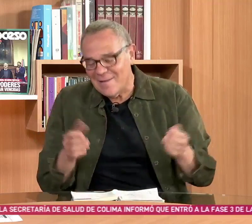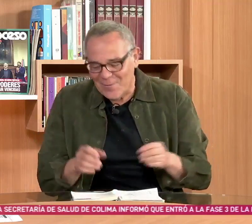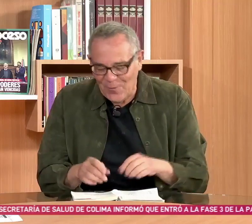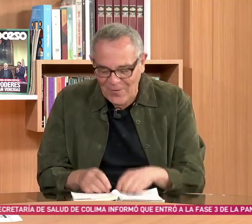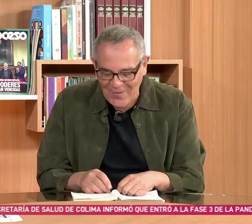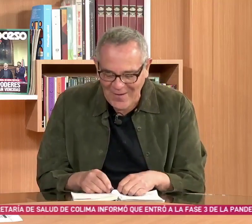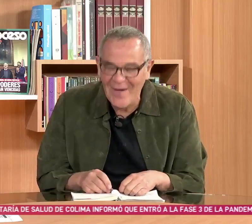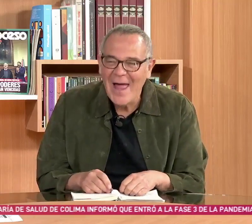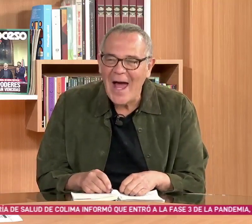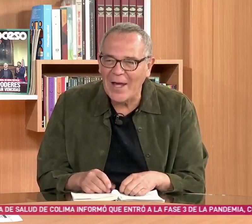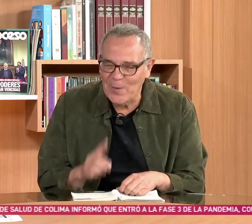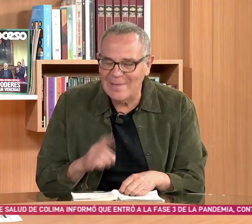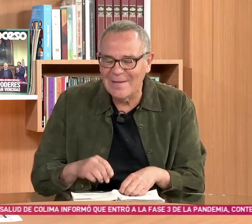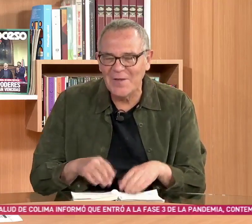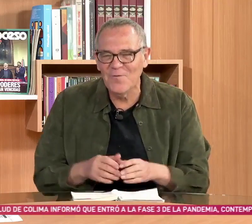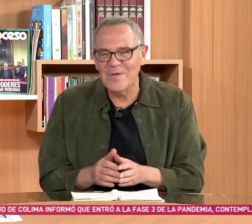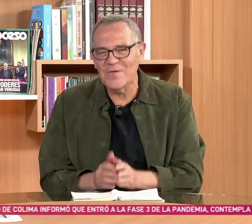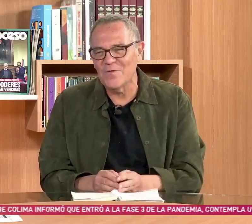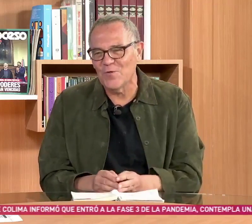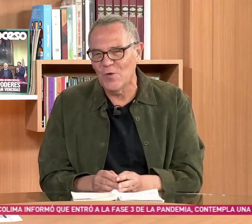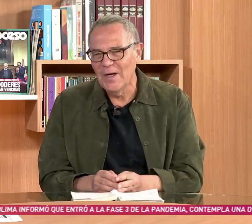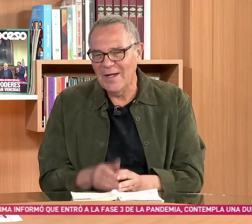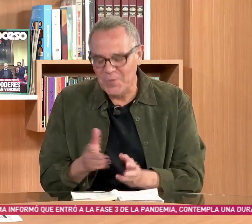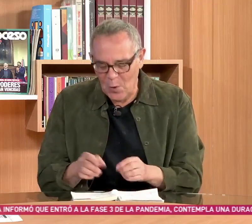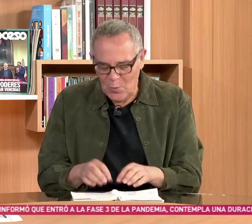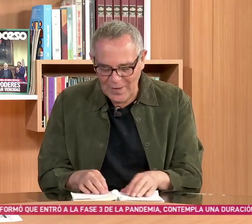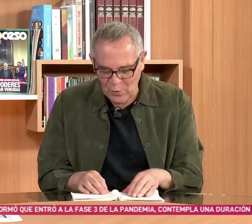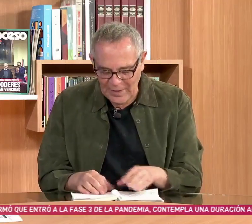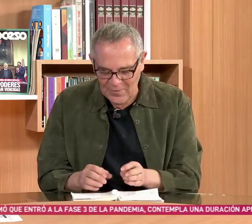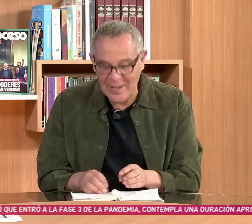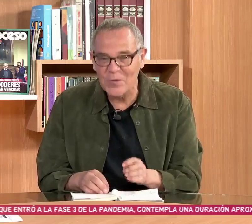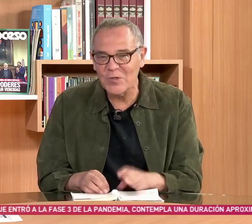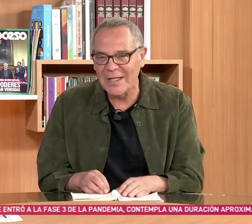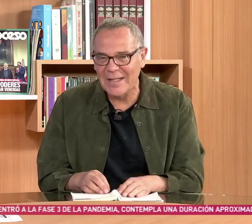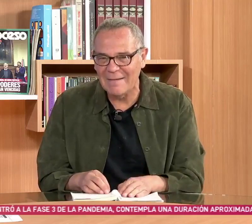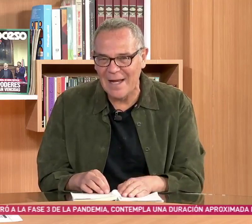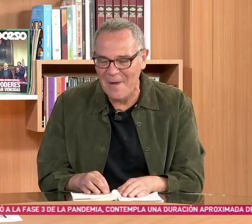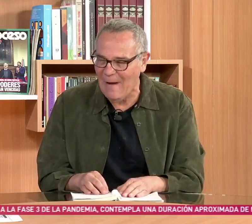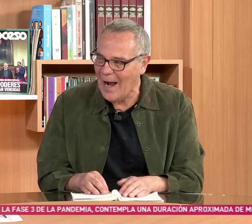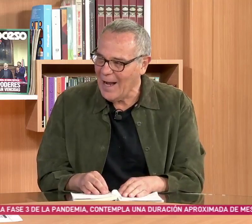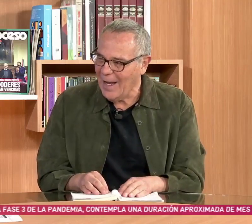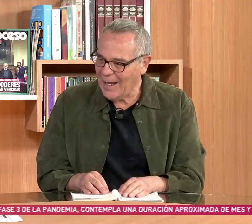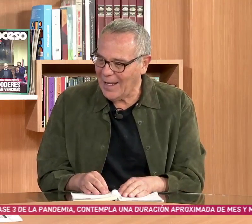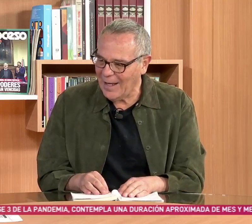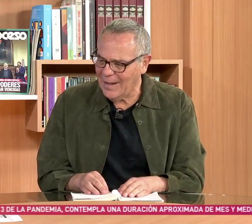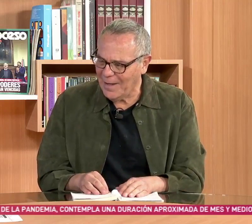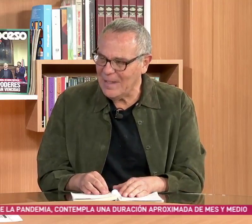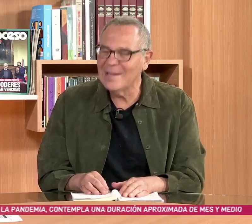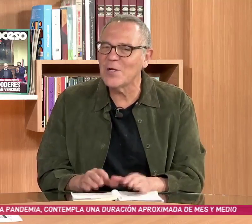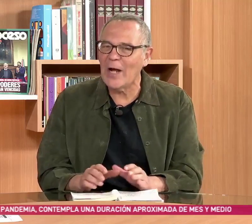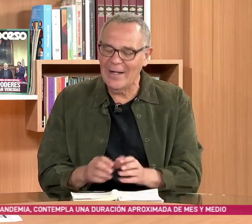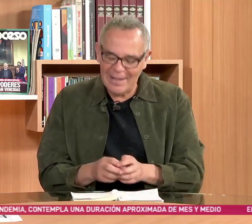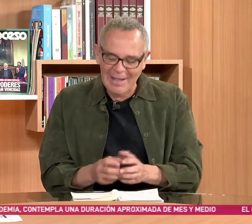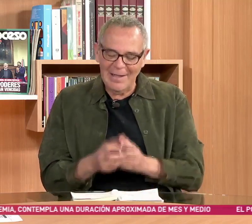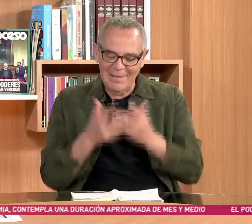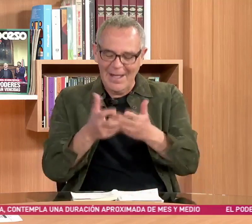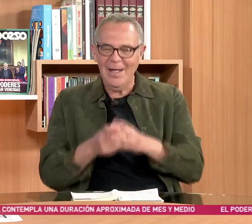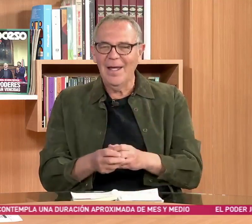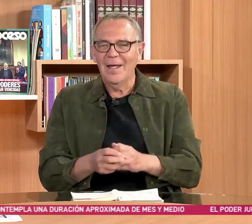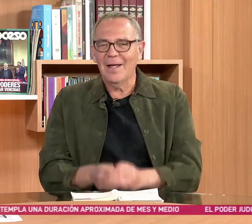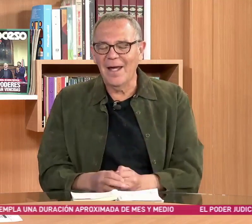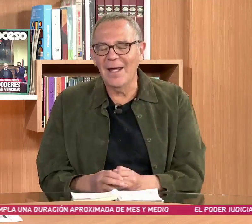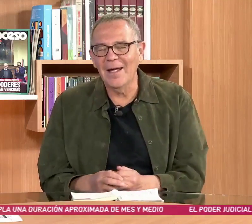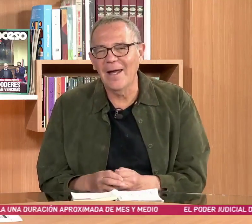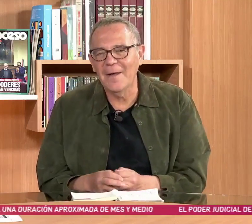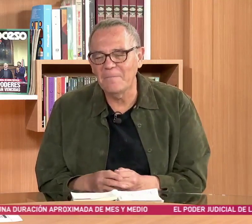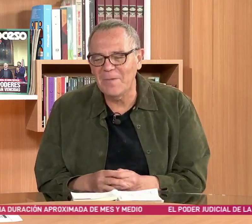que sí estudio, ¿no? Hay una cita de un filósofo que estuvo muy de moda en los años 80 que se llamaba Emil Cioran, y él dice Por